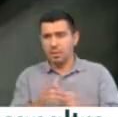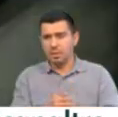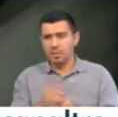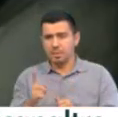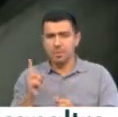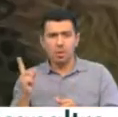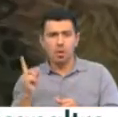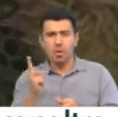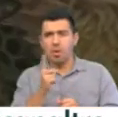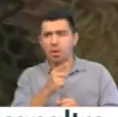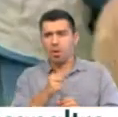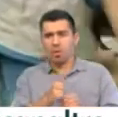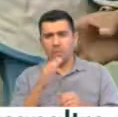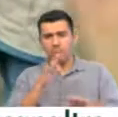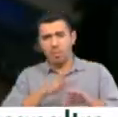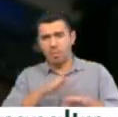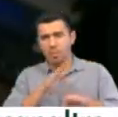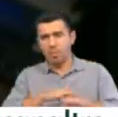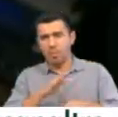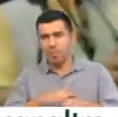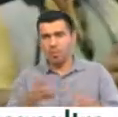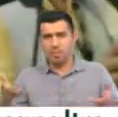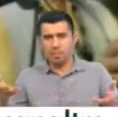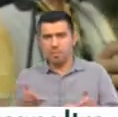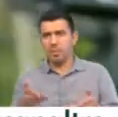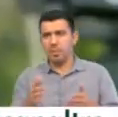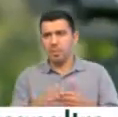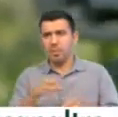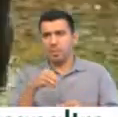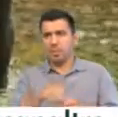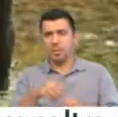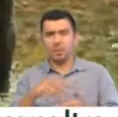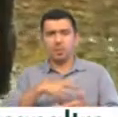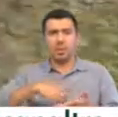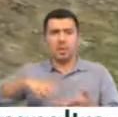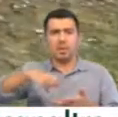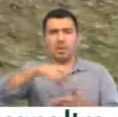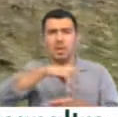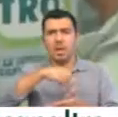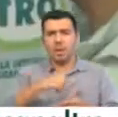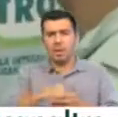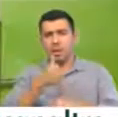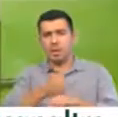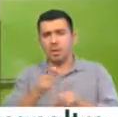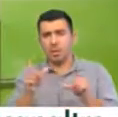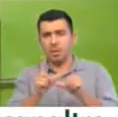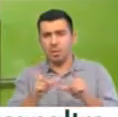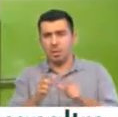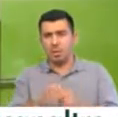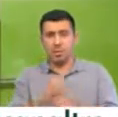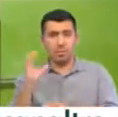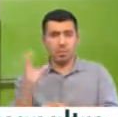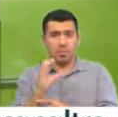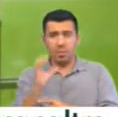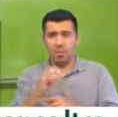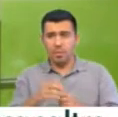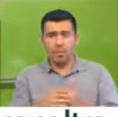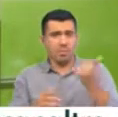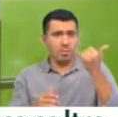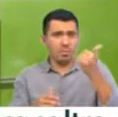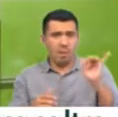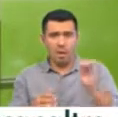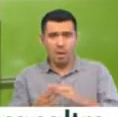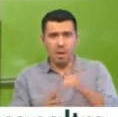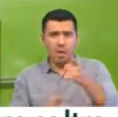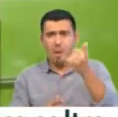operadores esto nos permitieran estar con todos los santanderianos y con todos los colombianos, porque la verdad es que ya vamos a estar